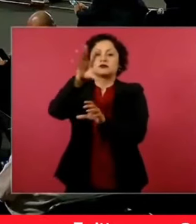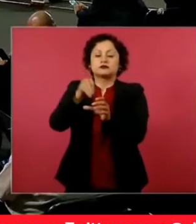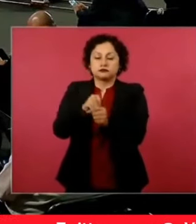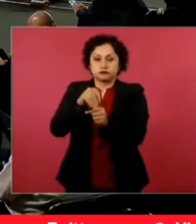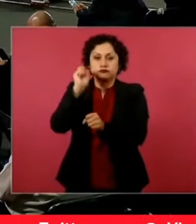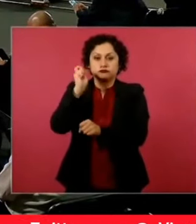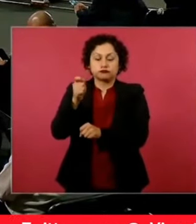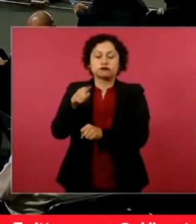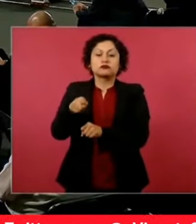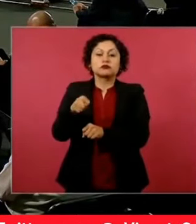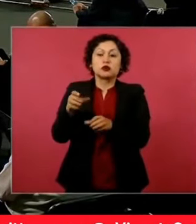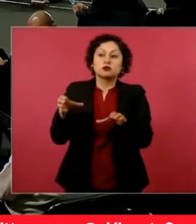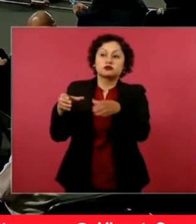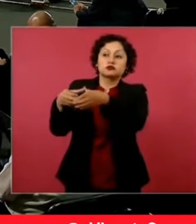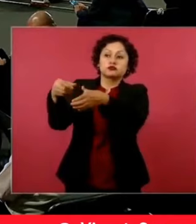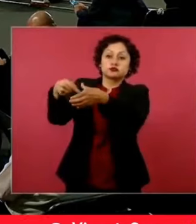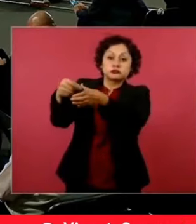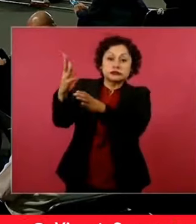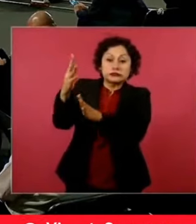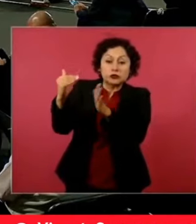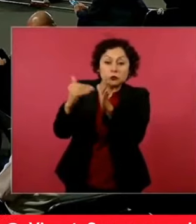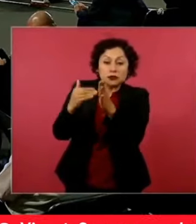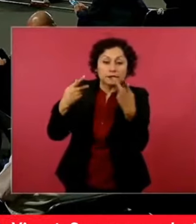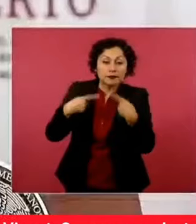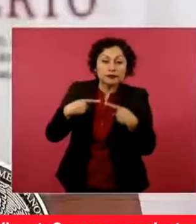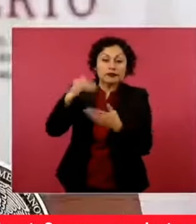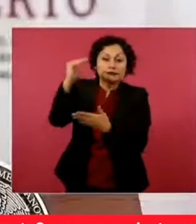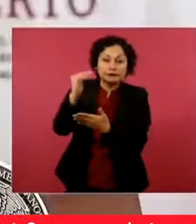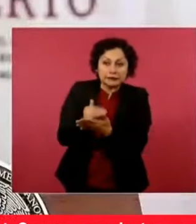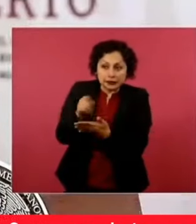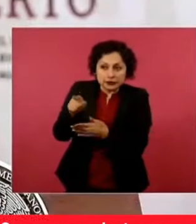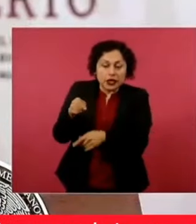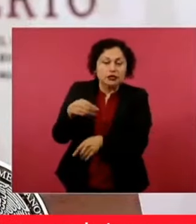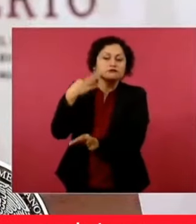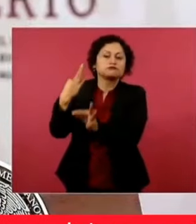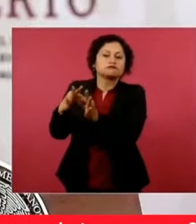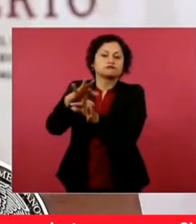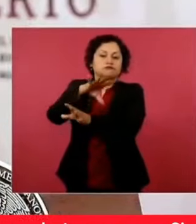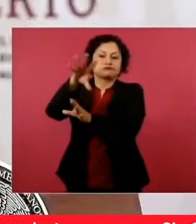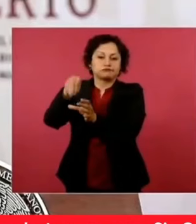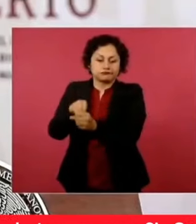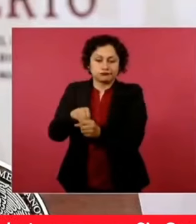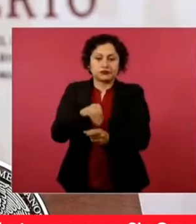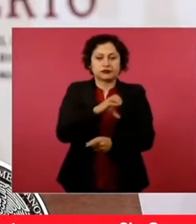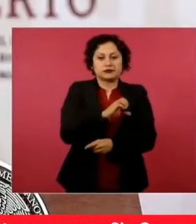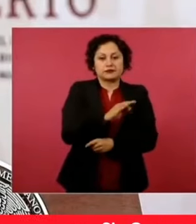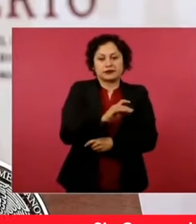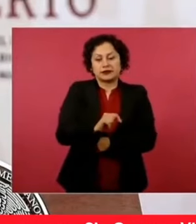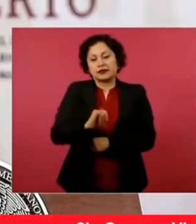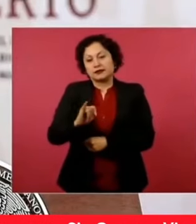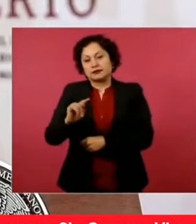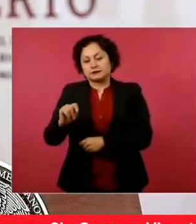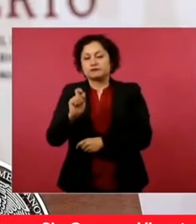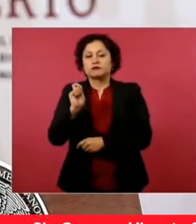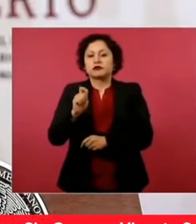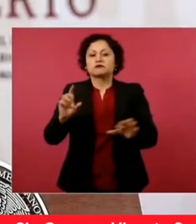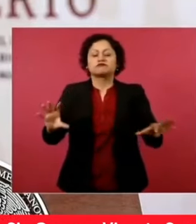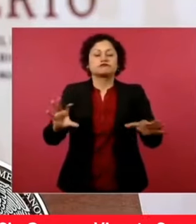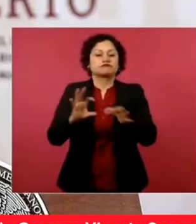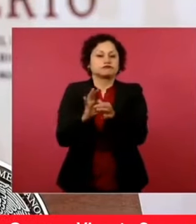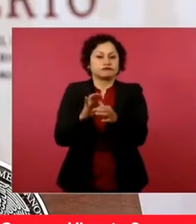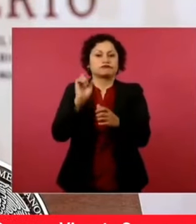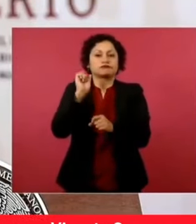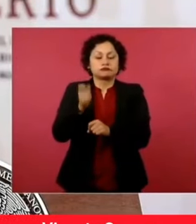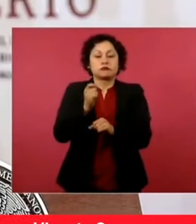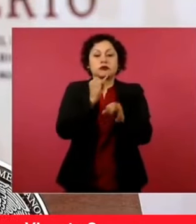en poblaciones menores a 5.000 habitantes. Este proyecto, conjuntamente con CFTIT, cuenta con infraestructura móvil para